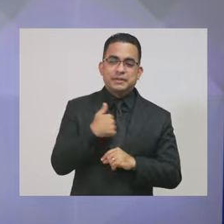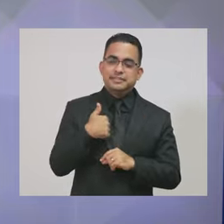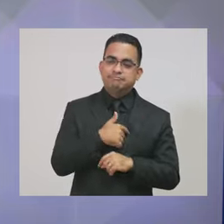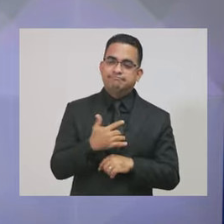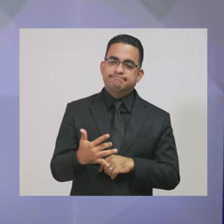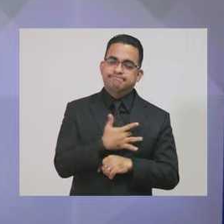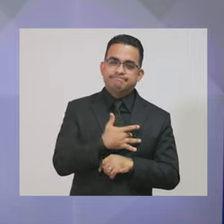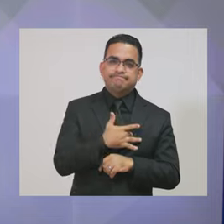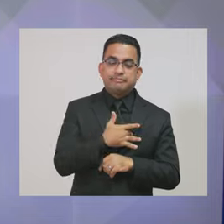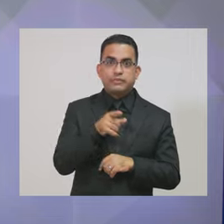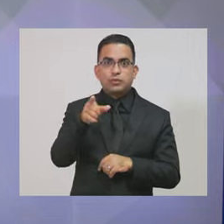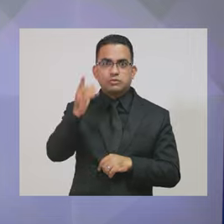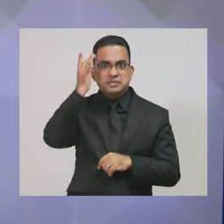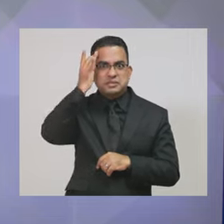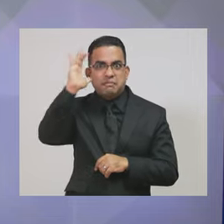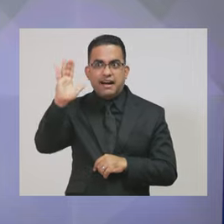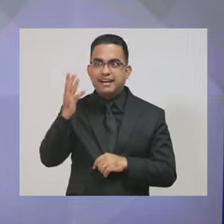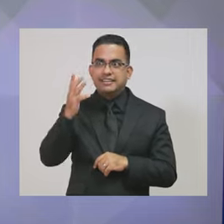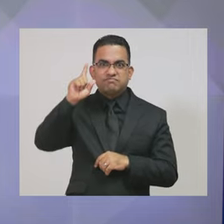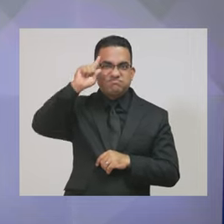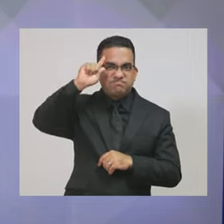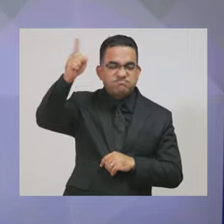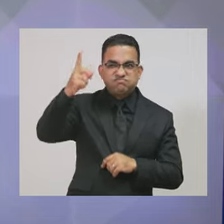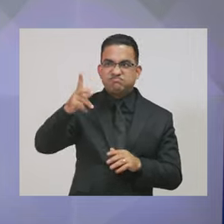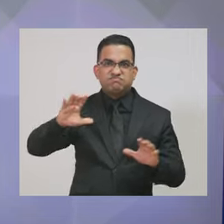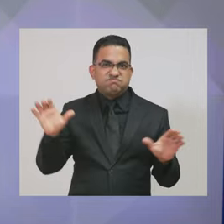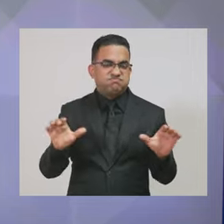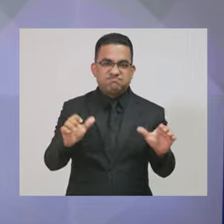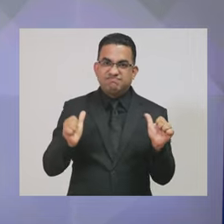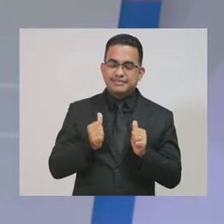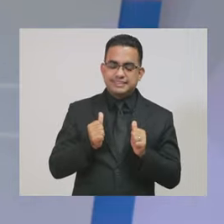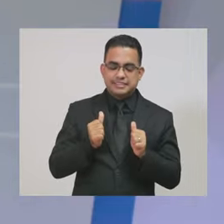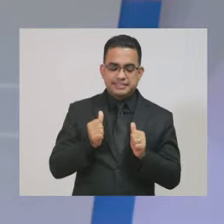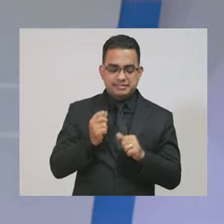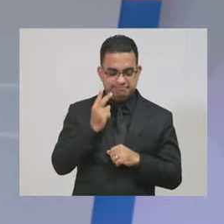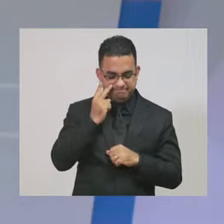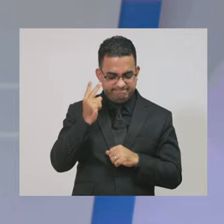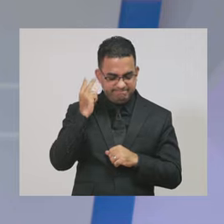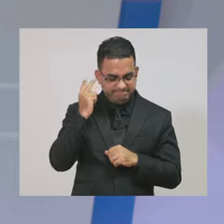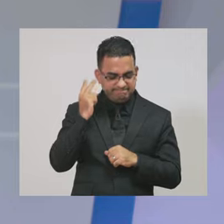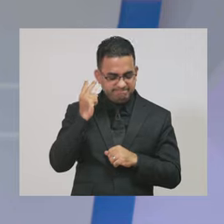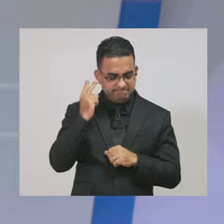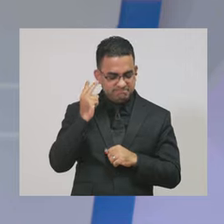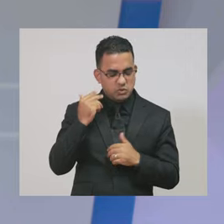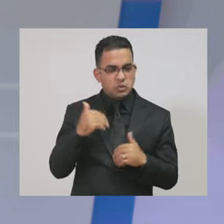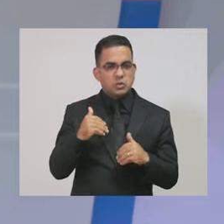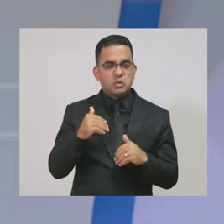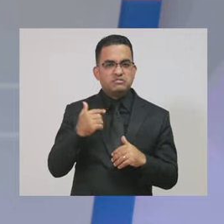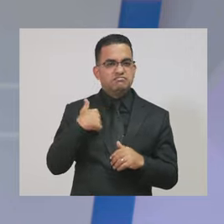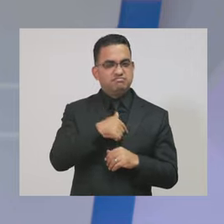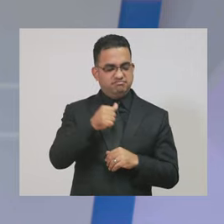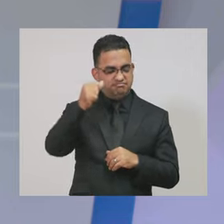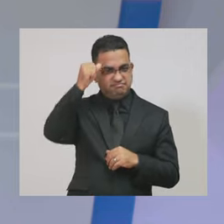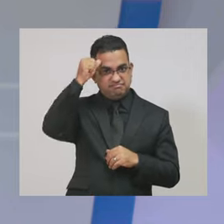con sus ocurrencias inteligencia sabiduría y entrega nos marcó ciertamente creo que esa es la mayor lección que nos